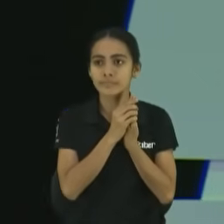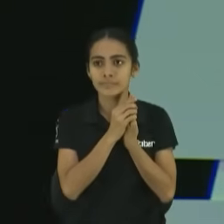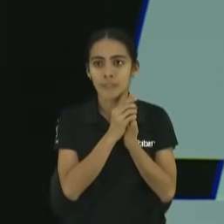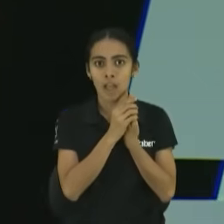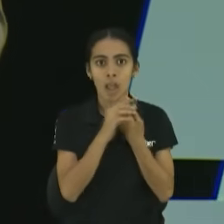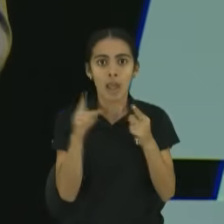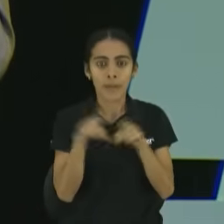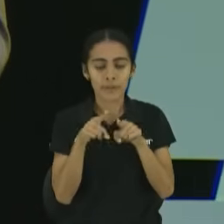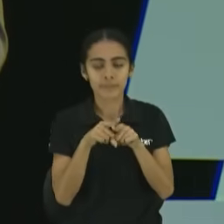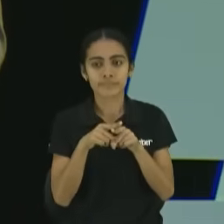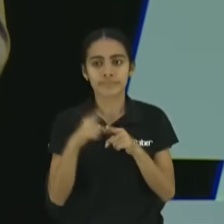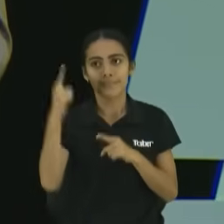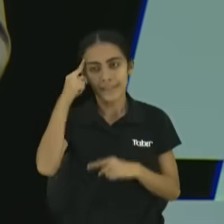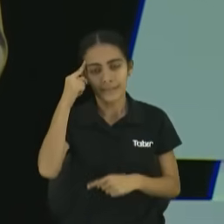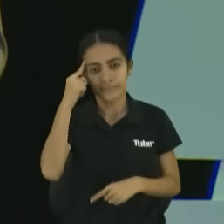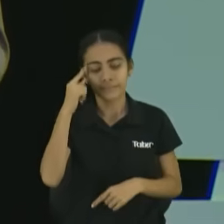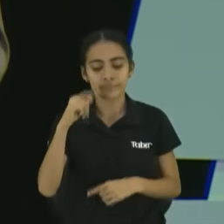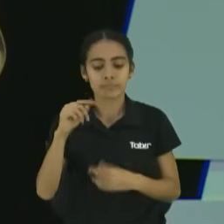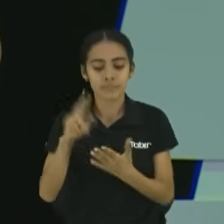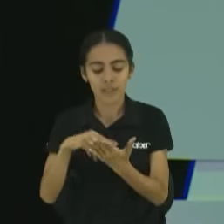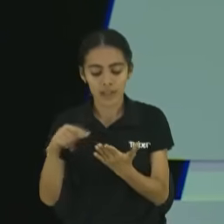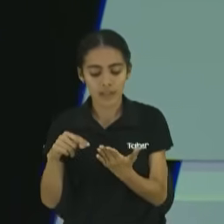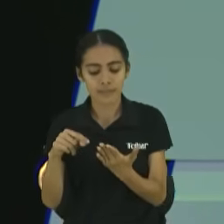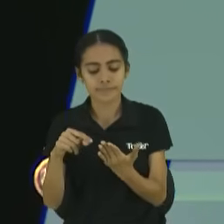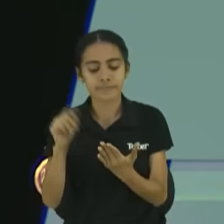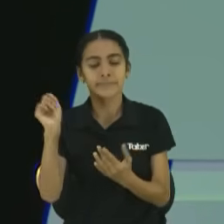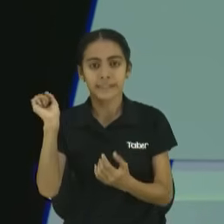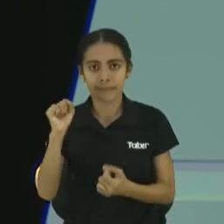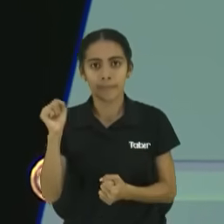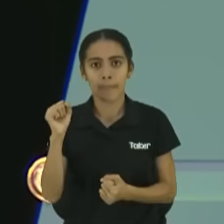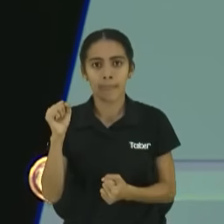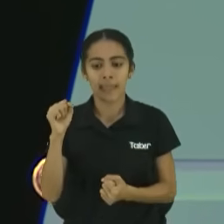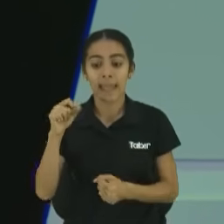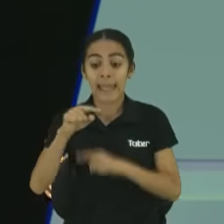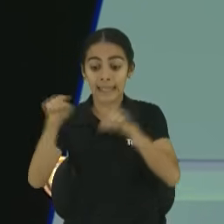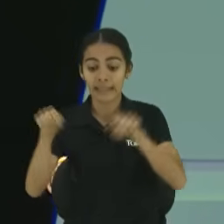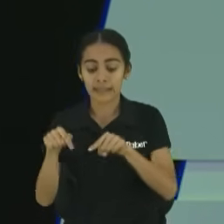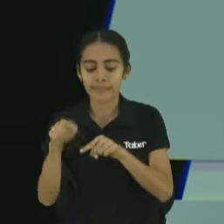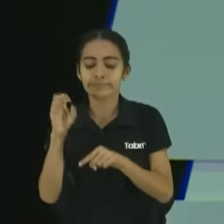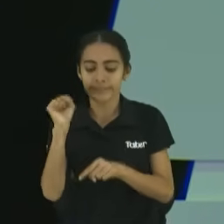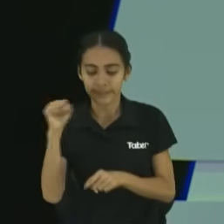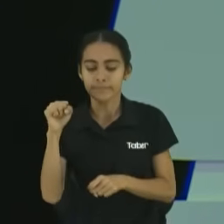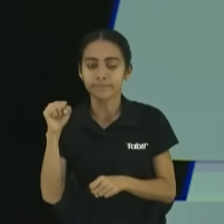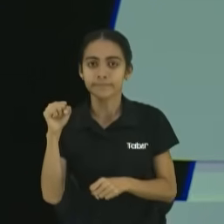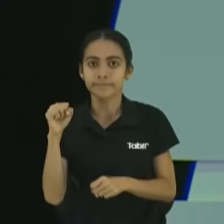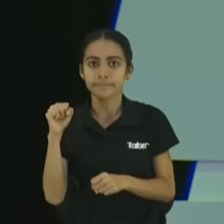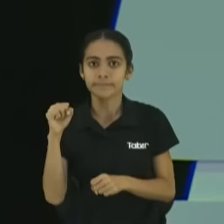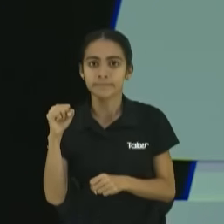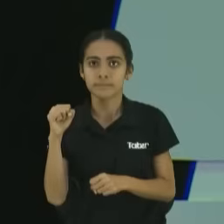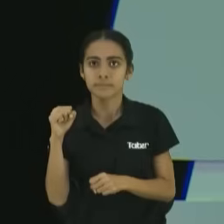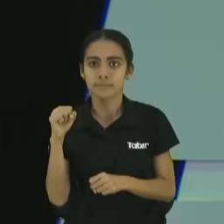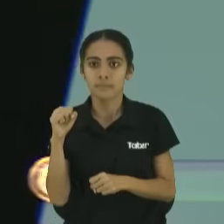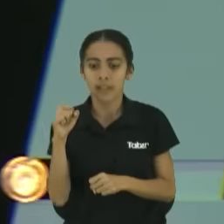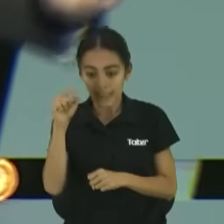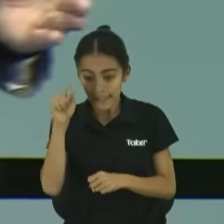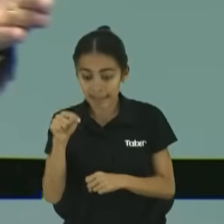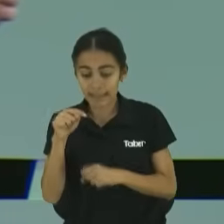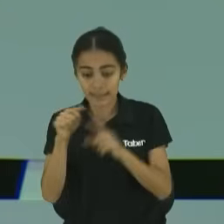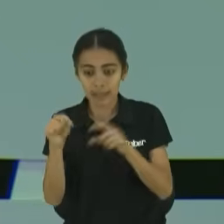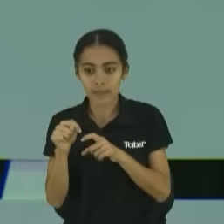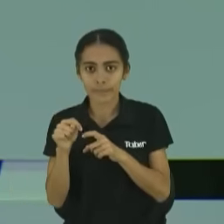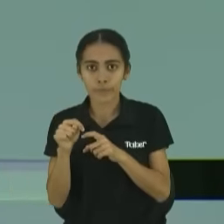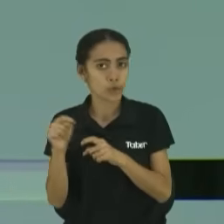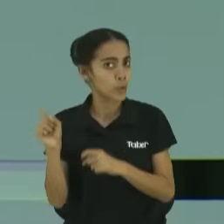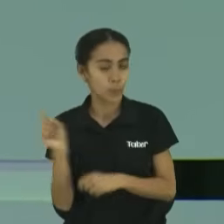¿está en este número? Sí. ¿Está en esta tarjeta? Sí. ¿Está en esta otra